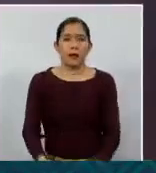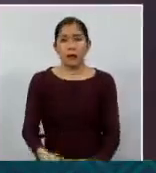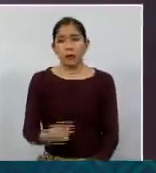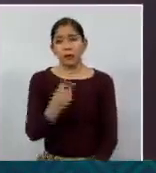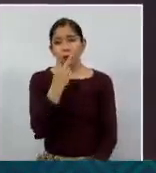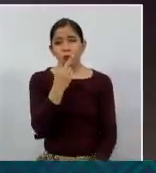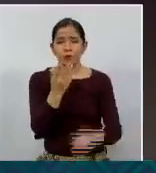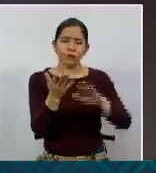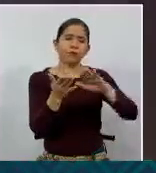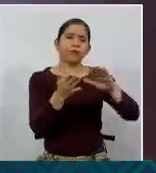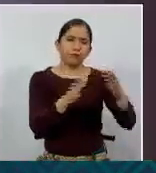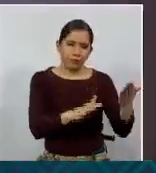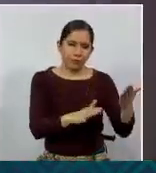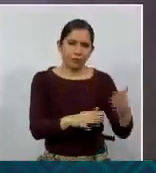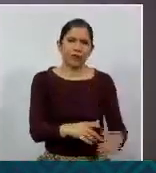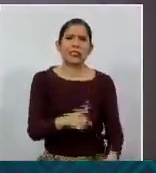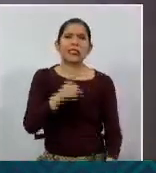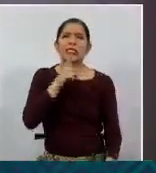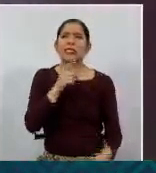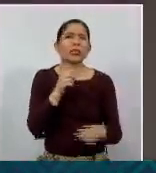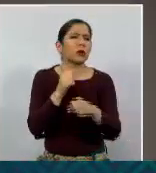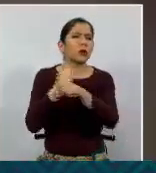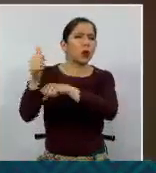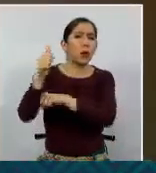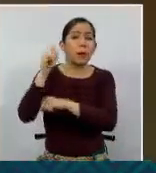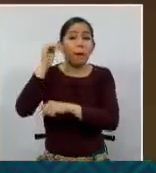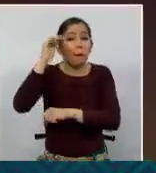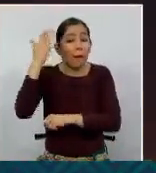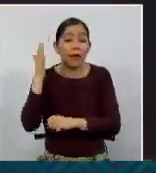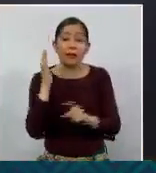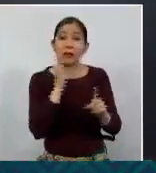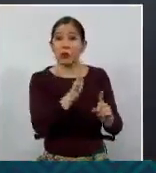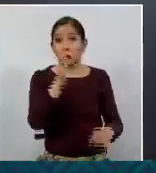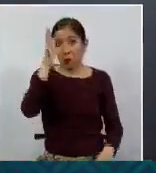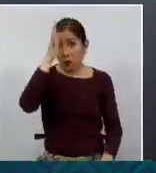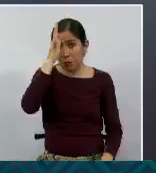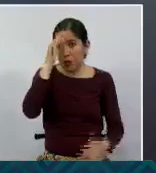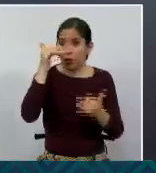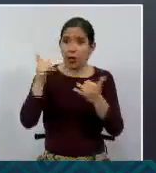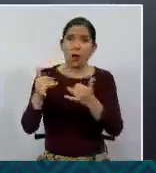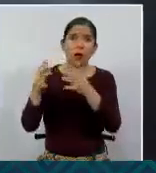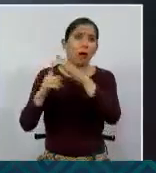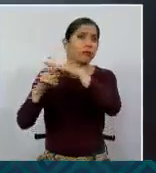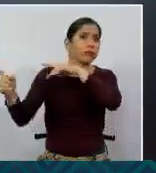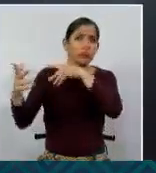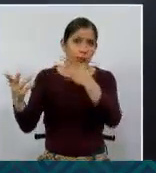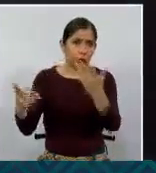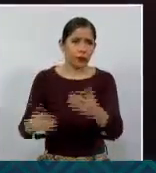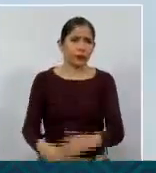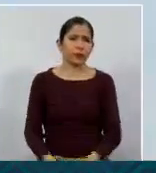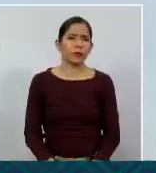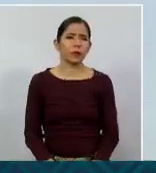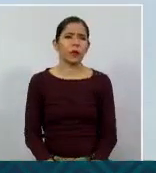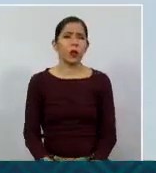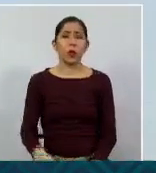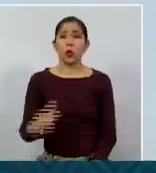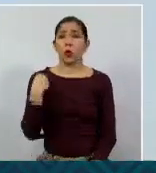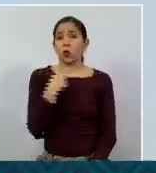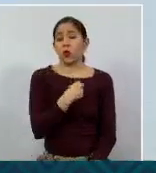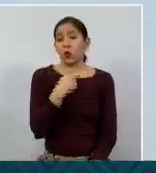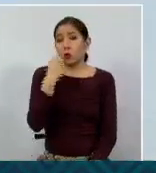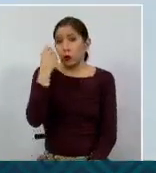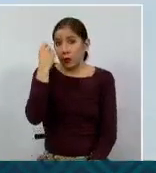murieron. El presunto autor del hecho, el padre, quien se encuentra prófugo de la justicia. Entendemos que ellos